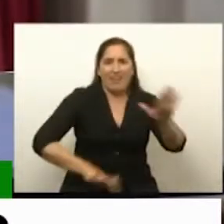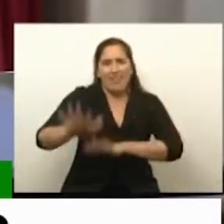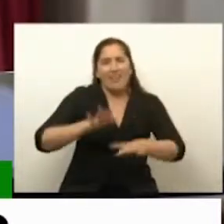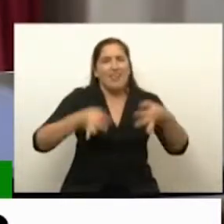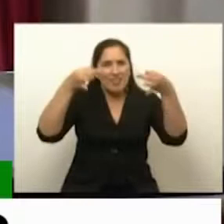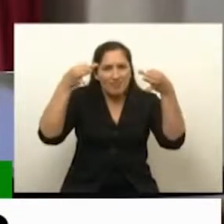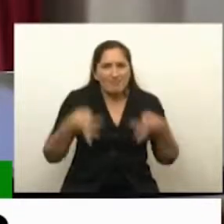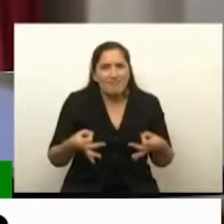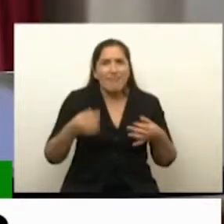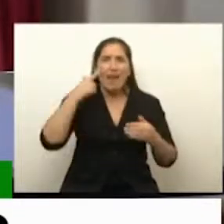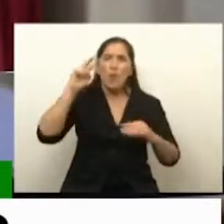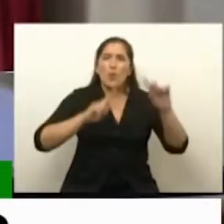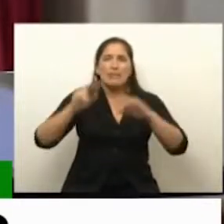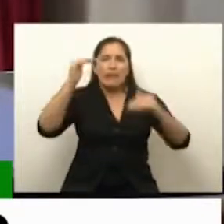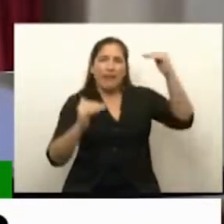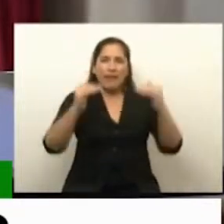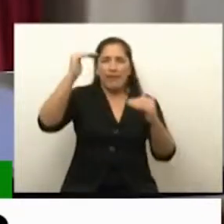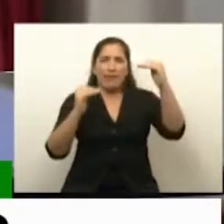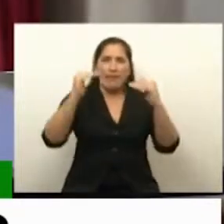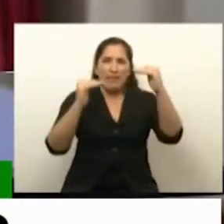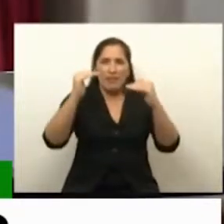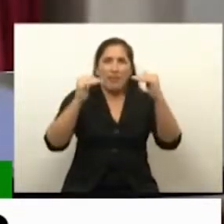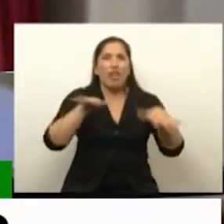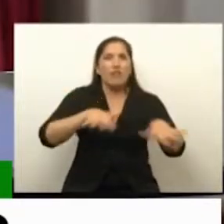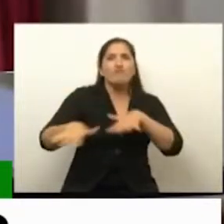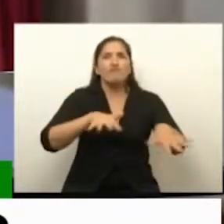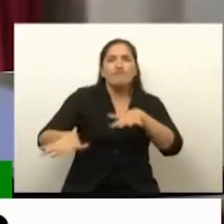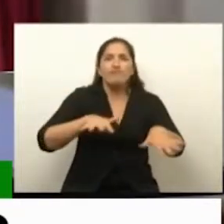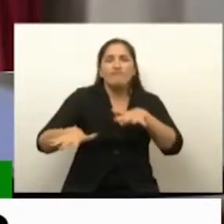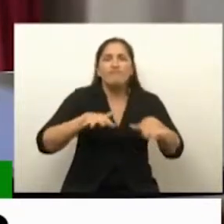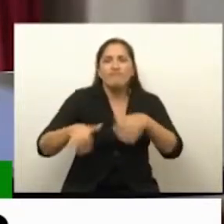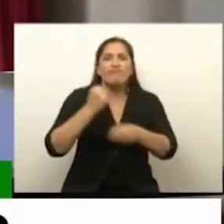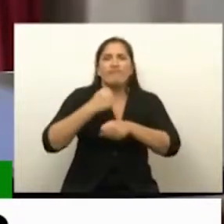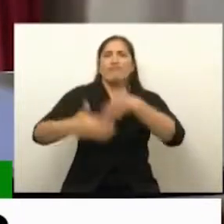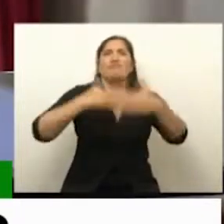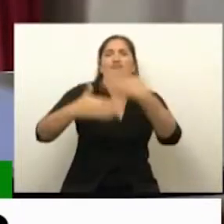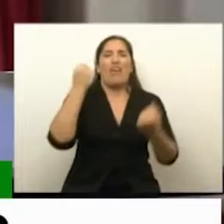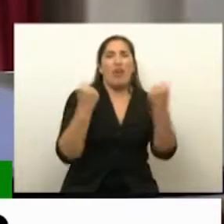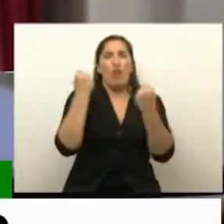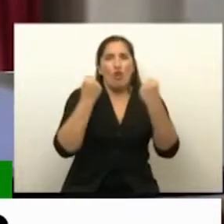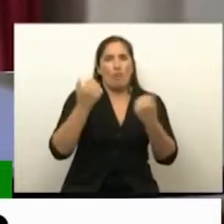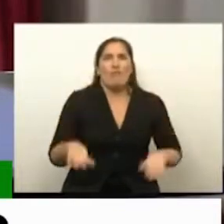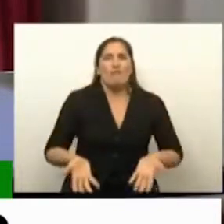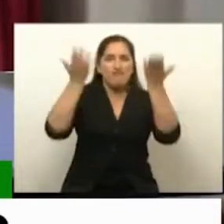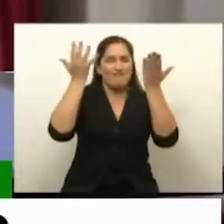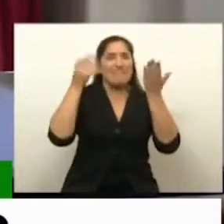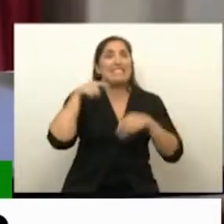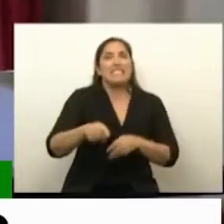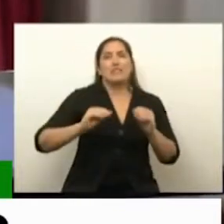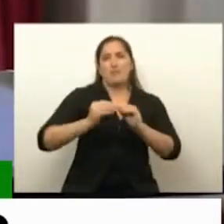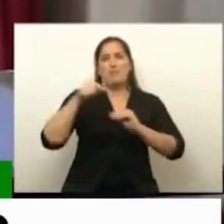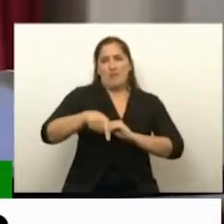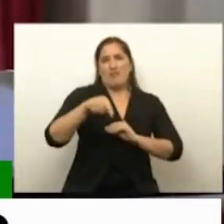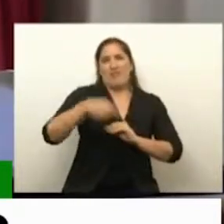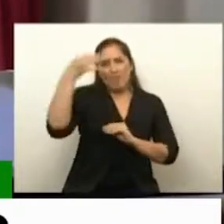forma equilibrada y permanente la actividad, el desarrollo y el crecimiento de la economía. Este es el gran problema